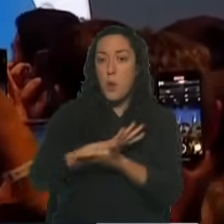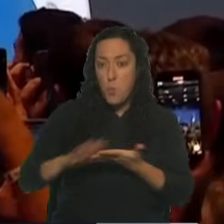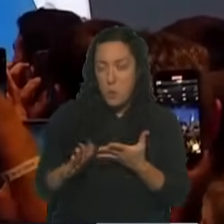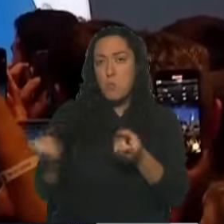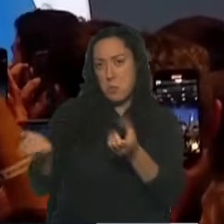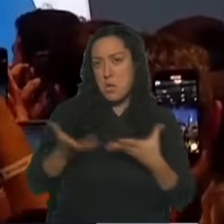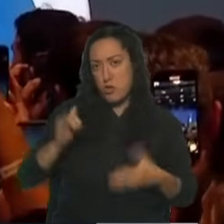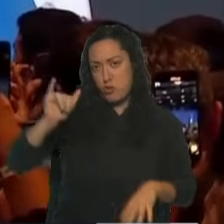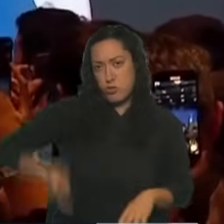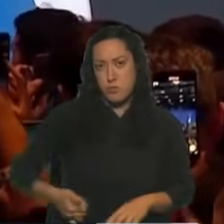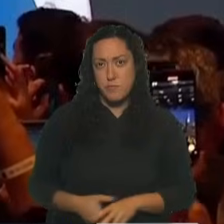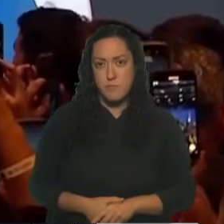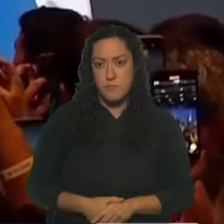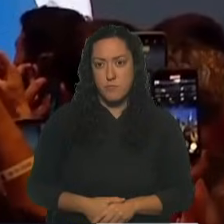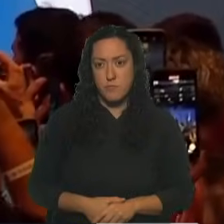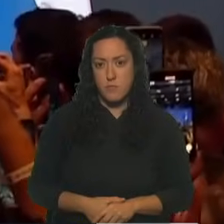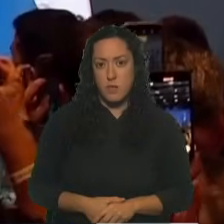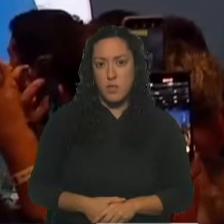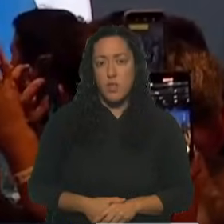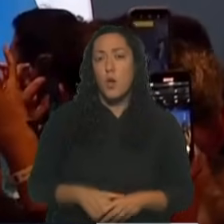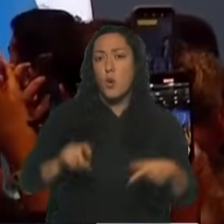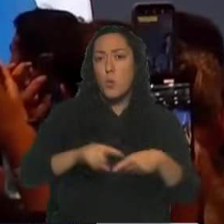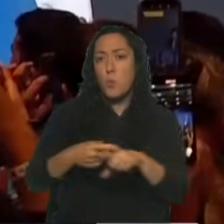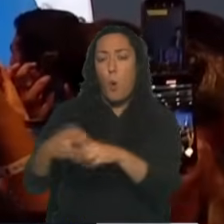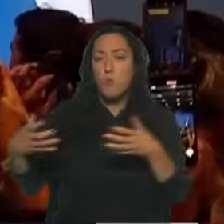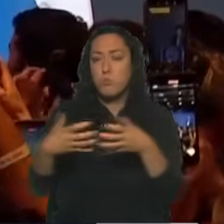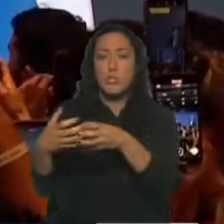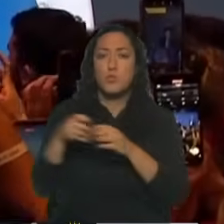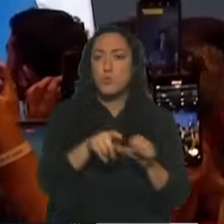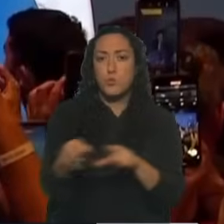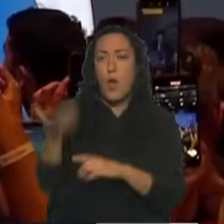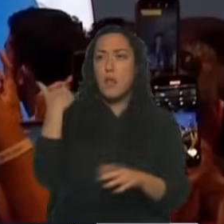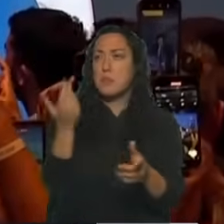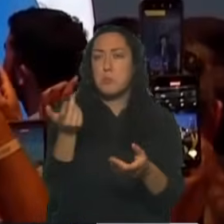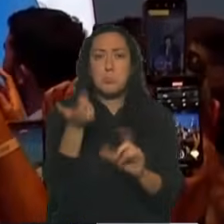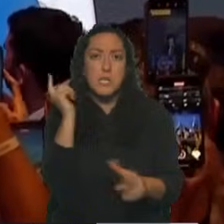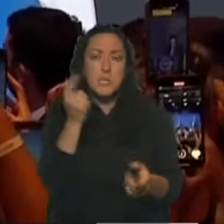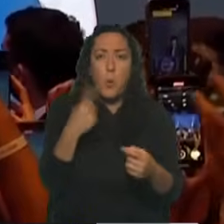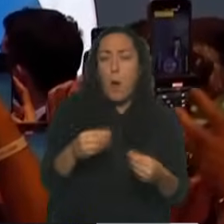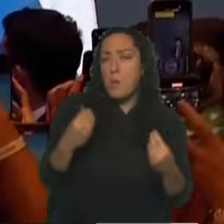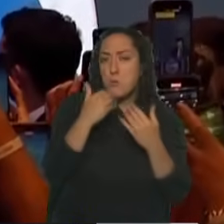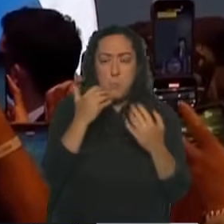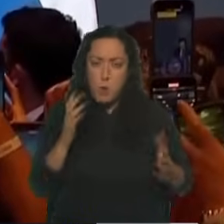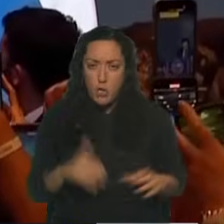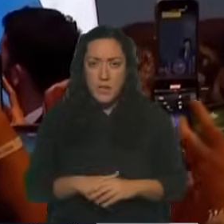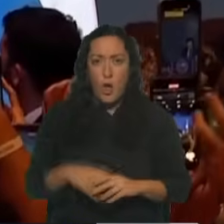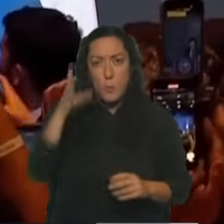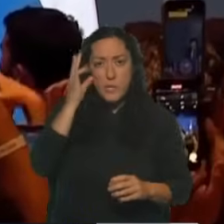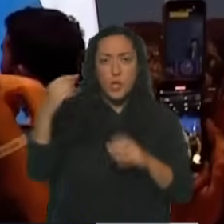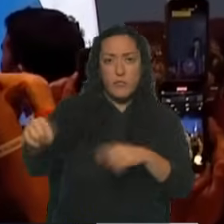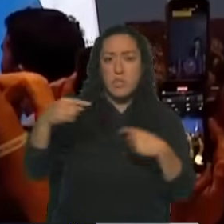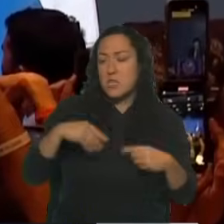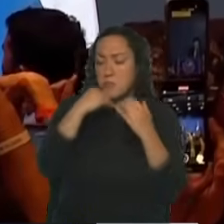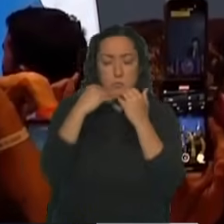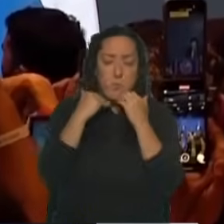serán bienvenidos. No importa de dónde vengan, no importa qué hayan hecho antes, no importa qué diferencia tengamos.